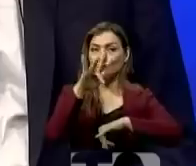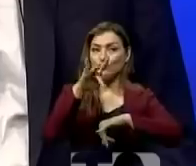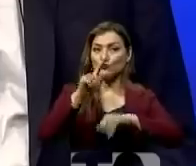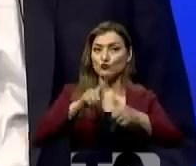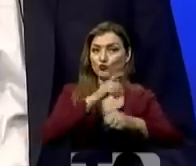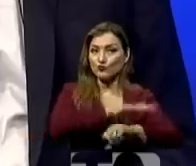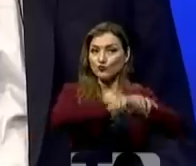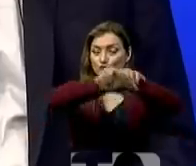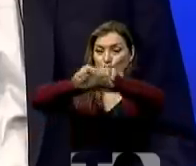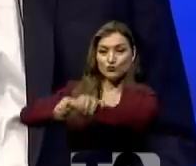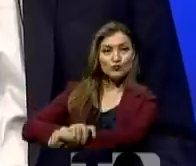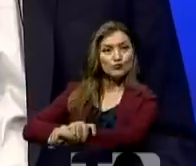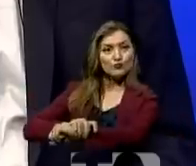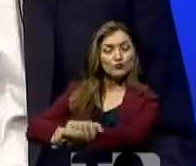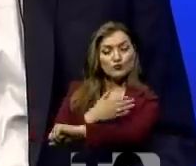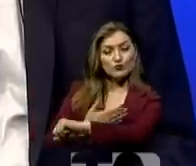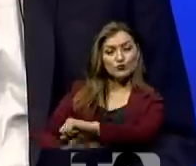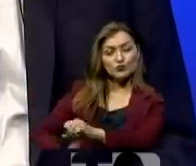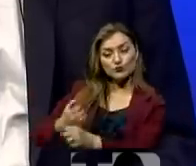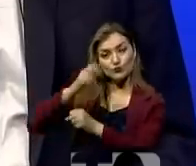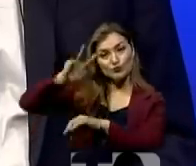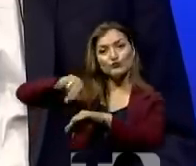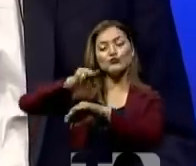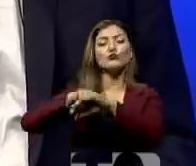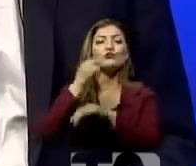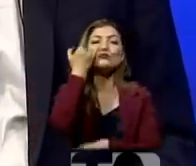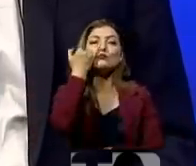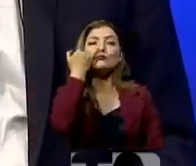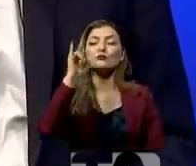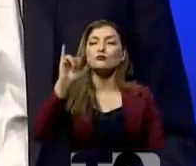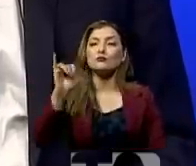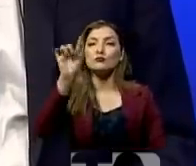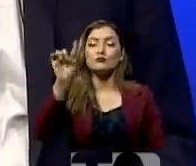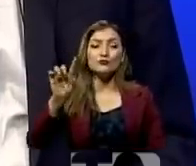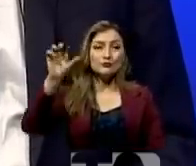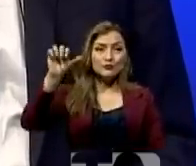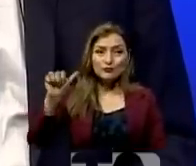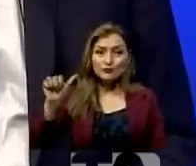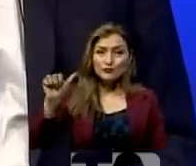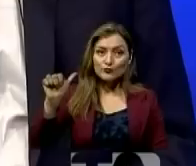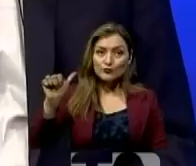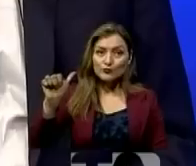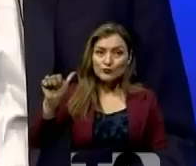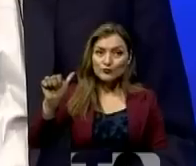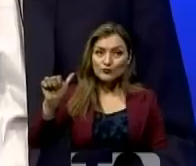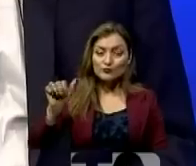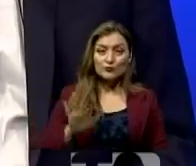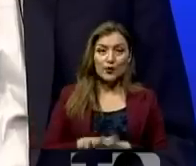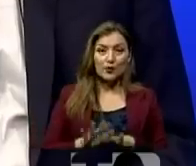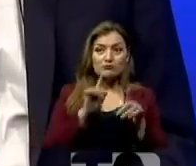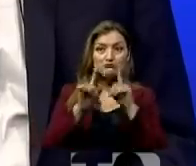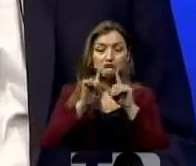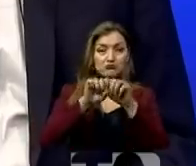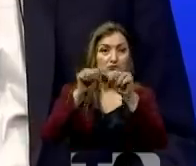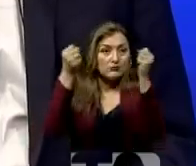que es la del presidente de la conaie leonidas iza con eso de ahí aparecería se quiebra toda posibilidad de diálogo